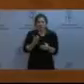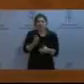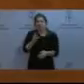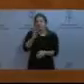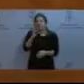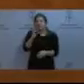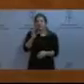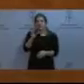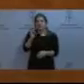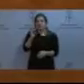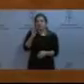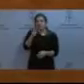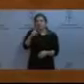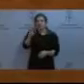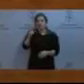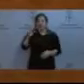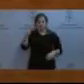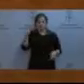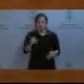eso...